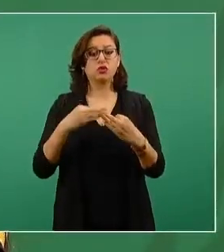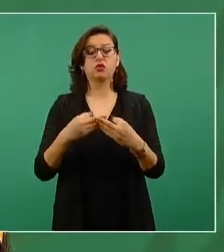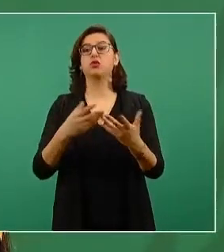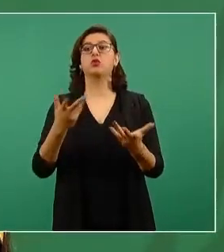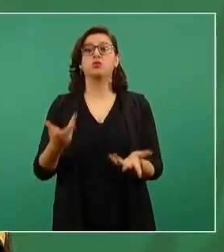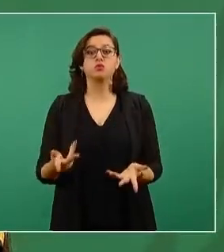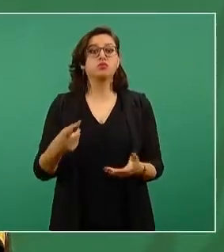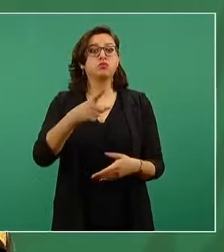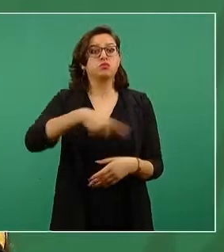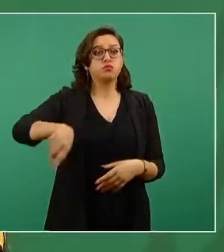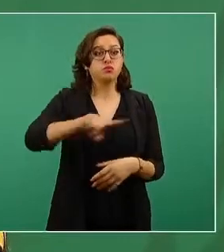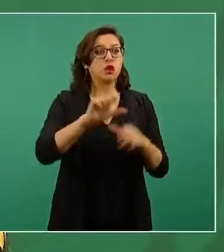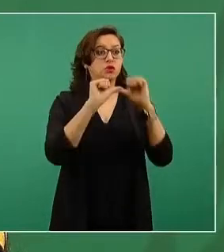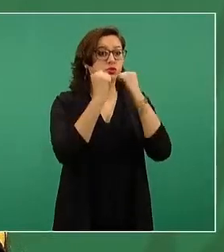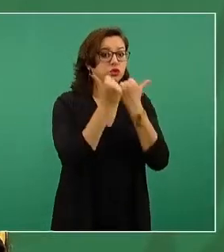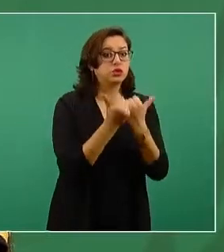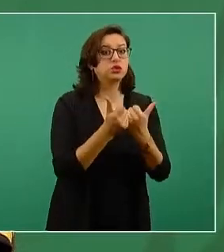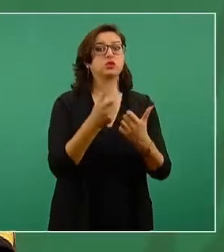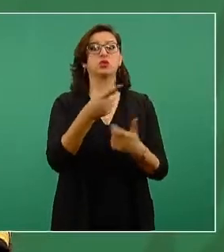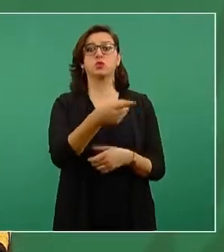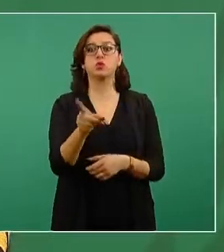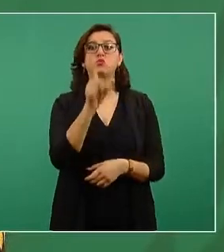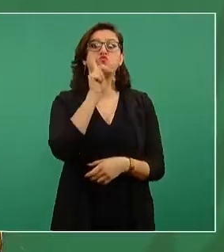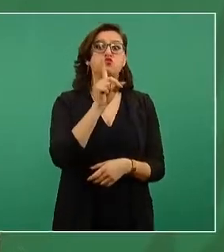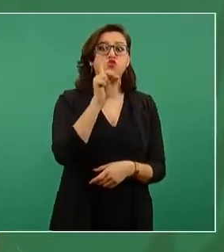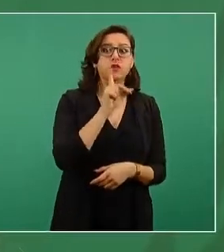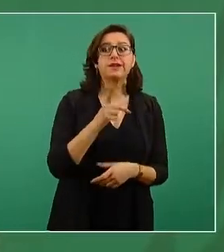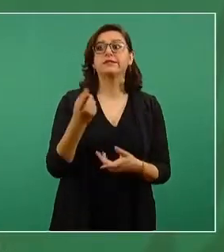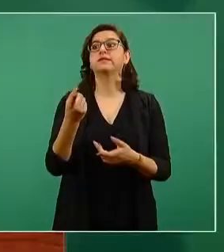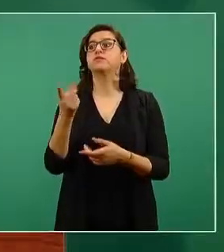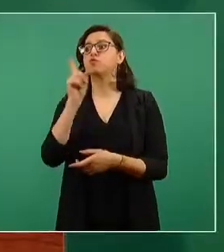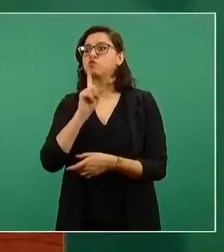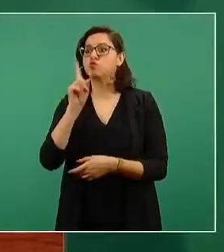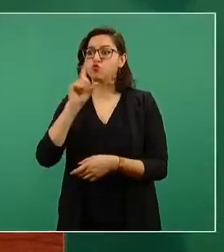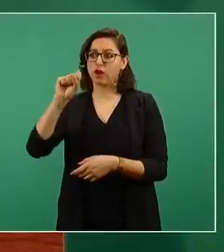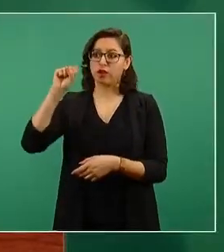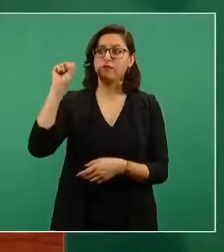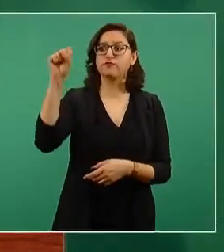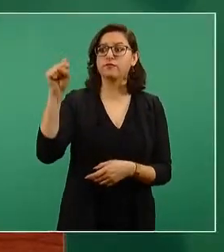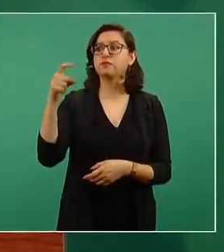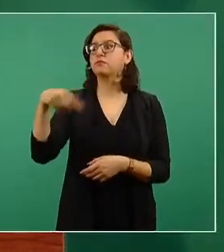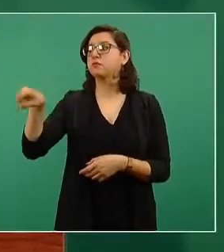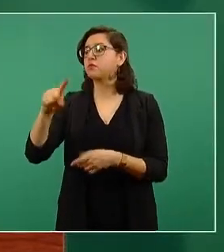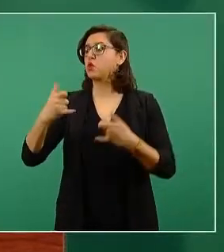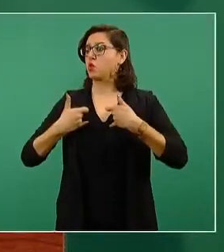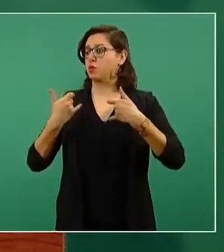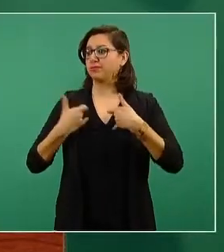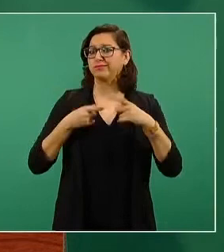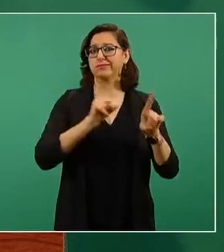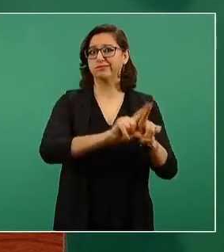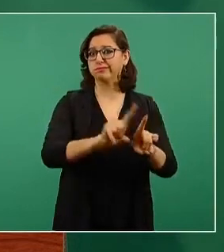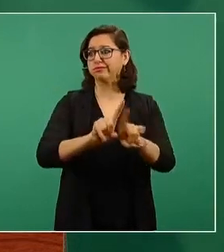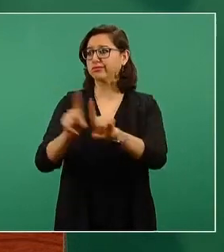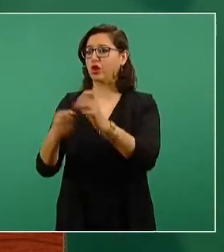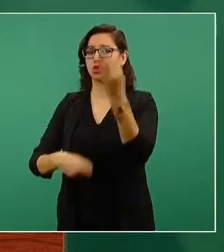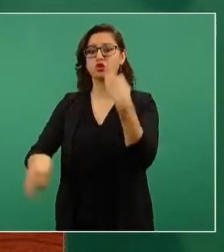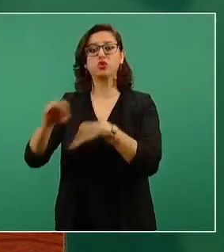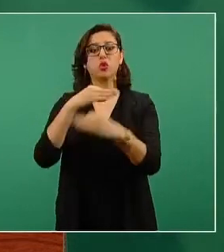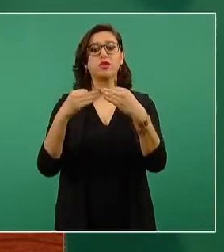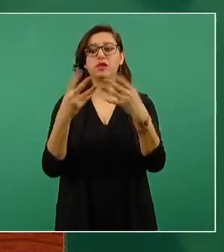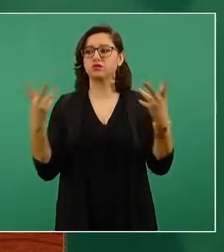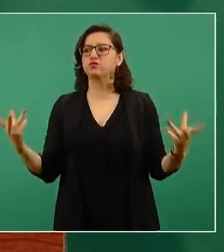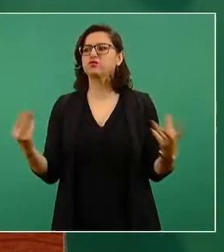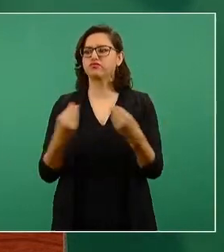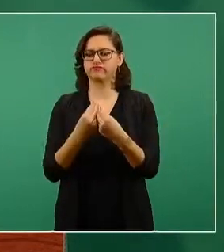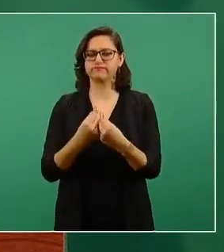feministas, a las juventudes, a todas las personas que desde nuestras diferentes trincheras, nuestros espacios, estamos cada